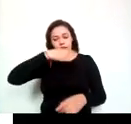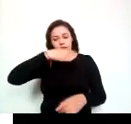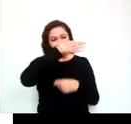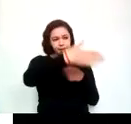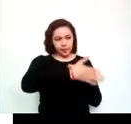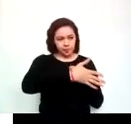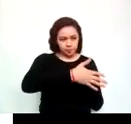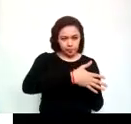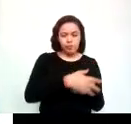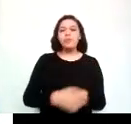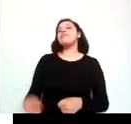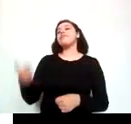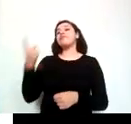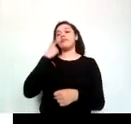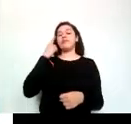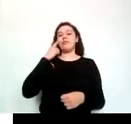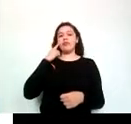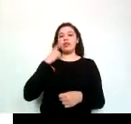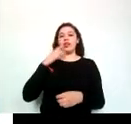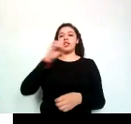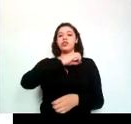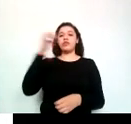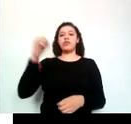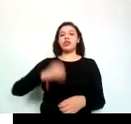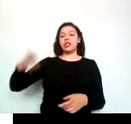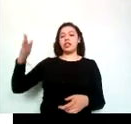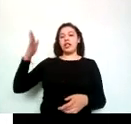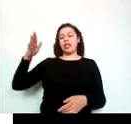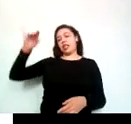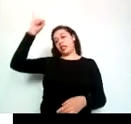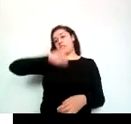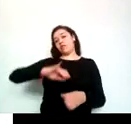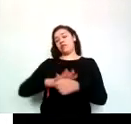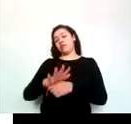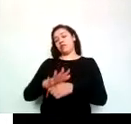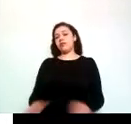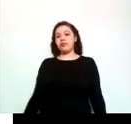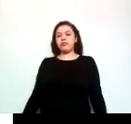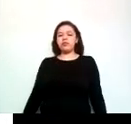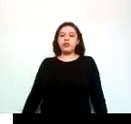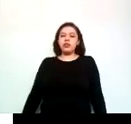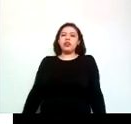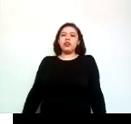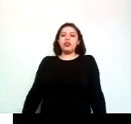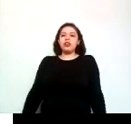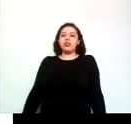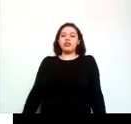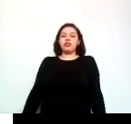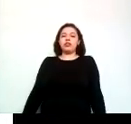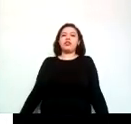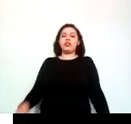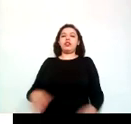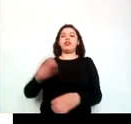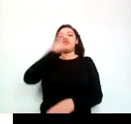Veamos ahora cuáles son las obligaciones del patrón. En este caso, cuáles son las obligaciones de ustedes